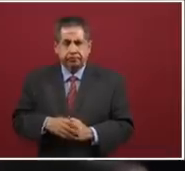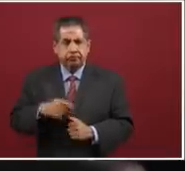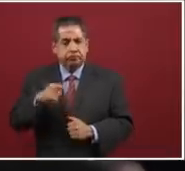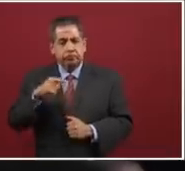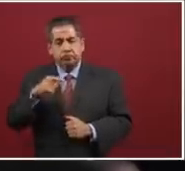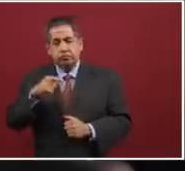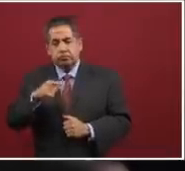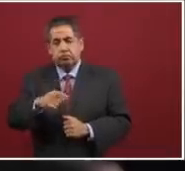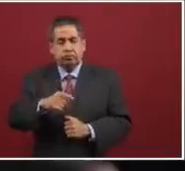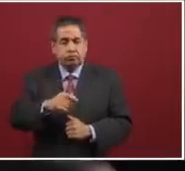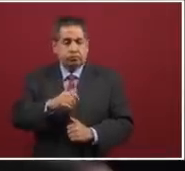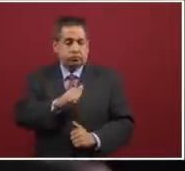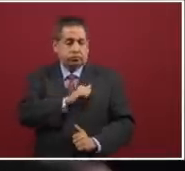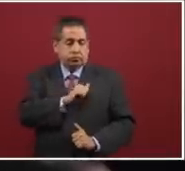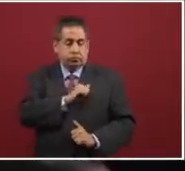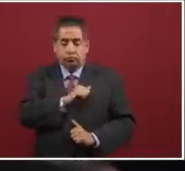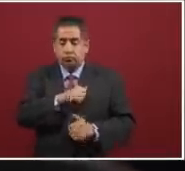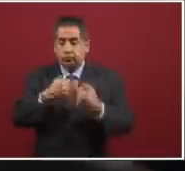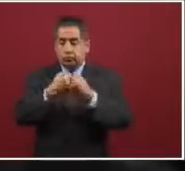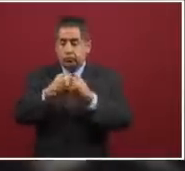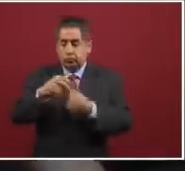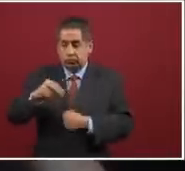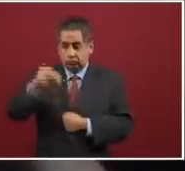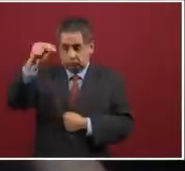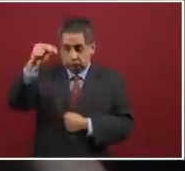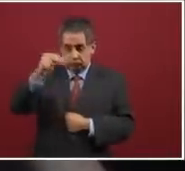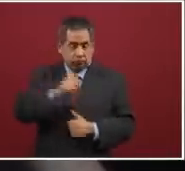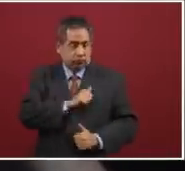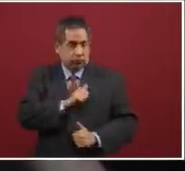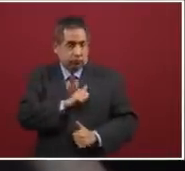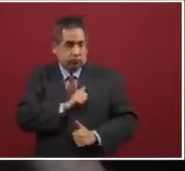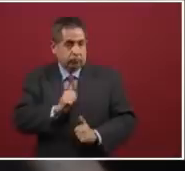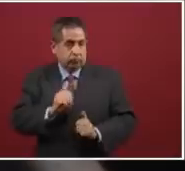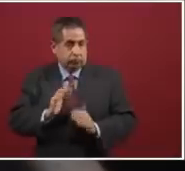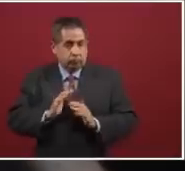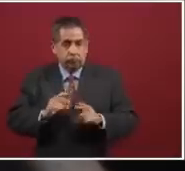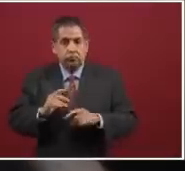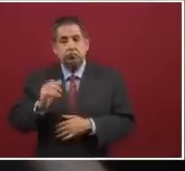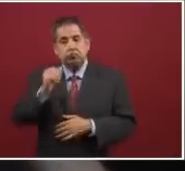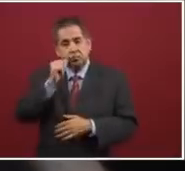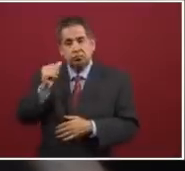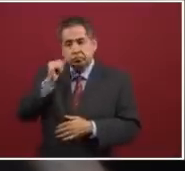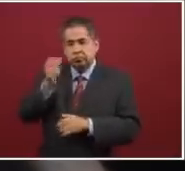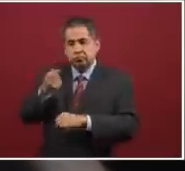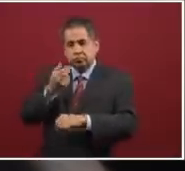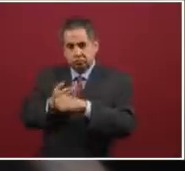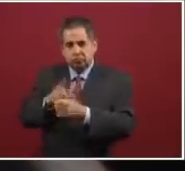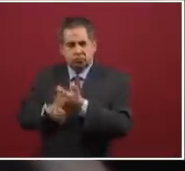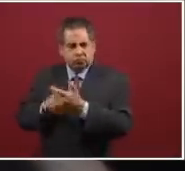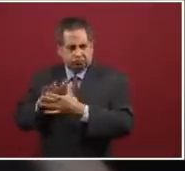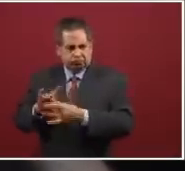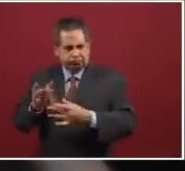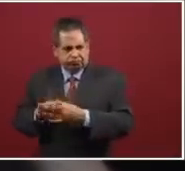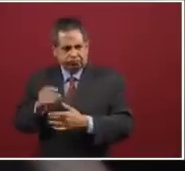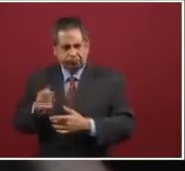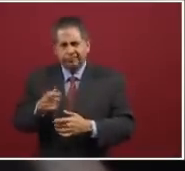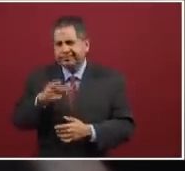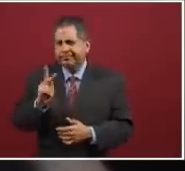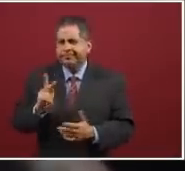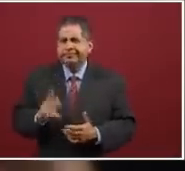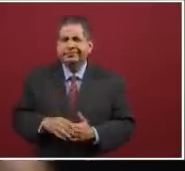ejército en la frontera norte. Ayer lo explicaba un poco el secretario de la Defensa,